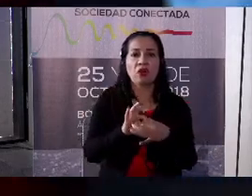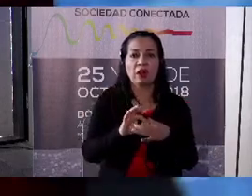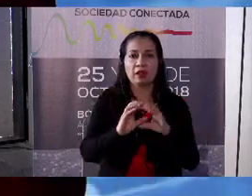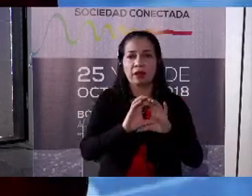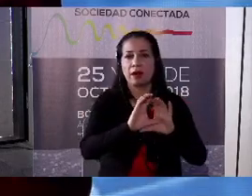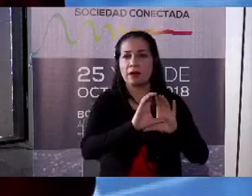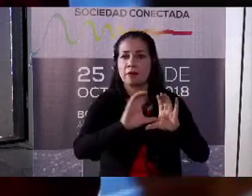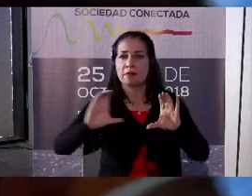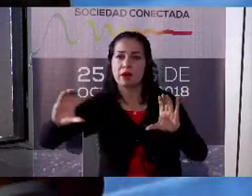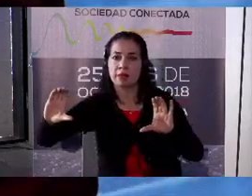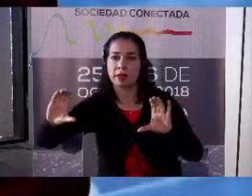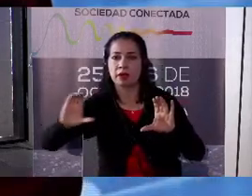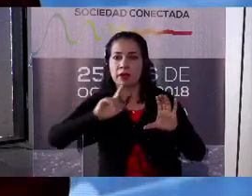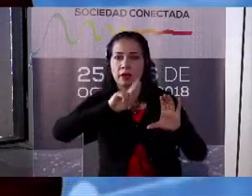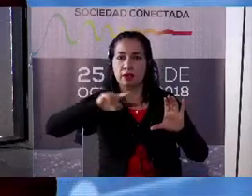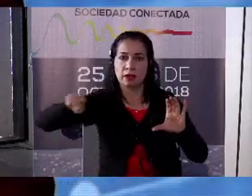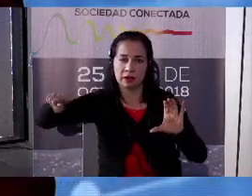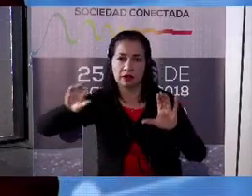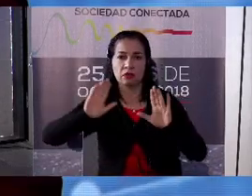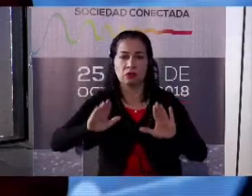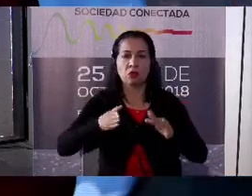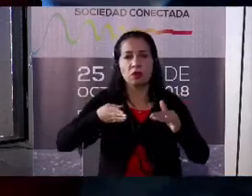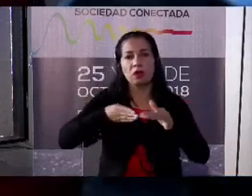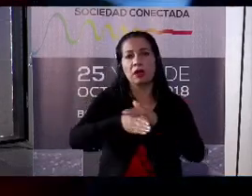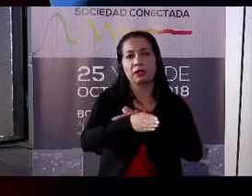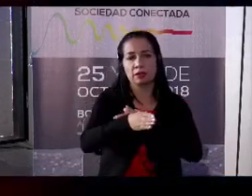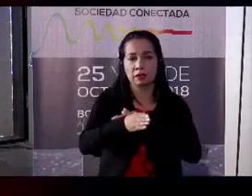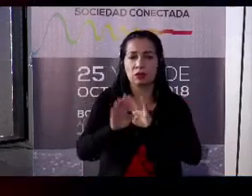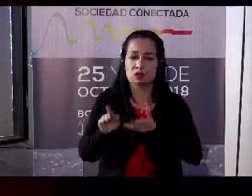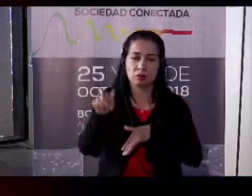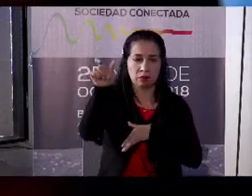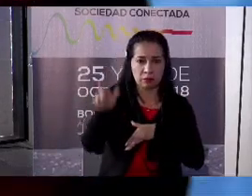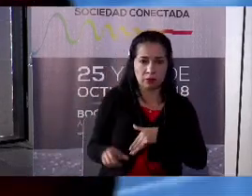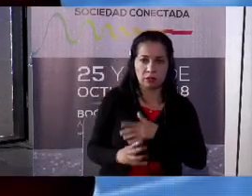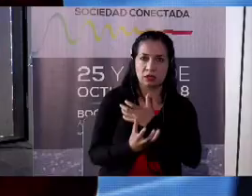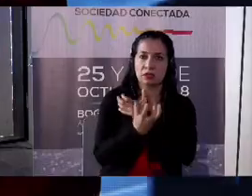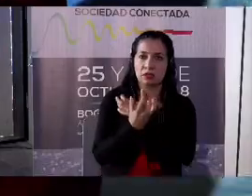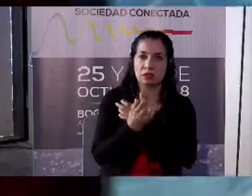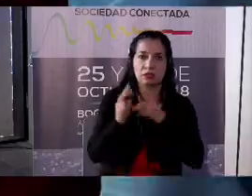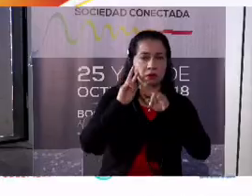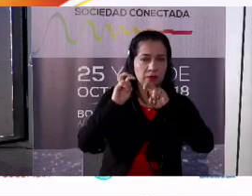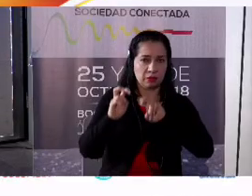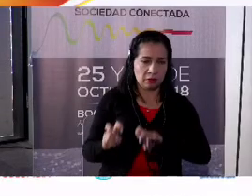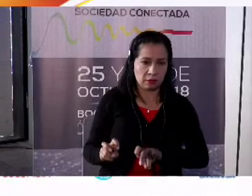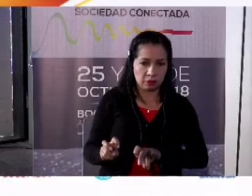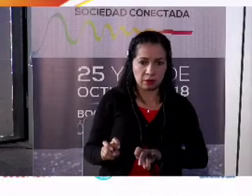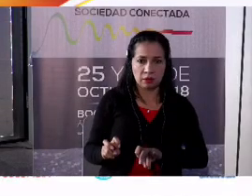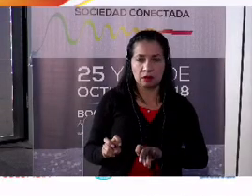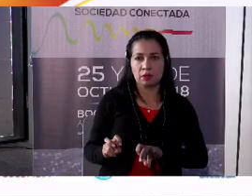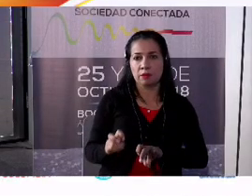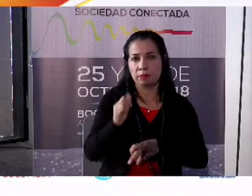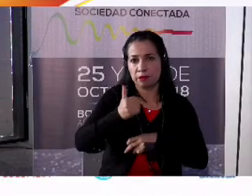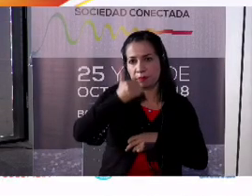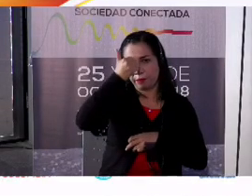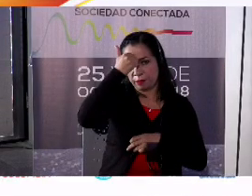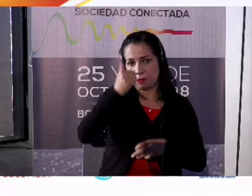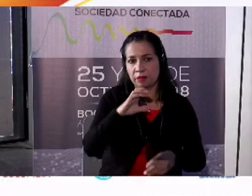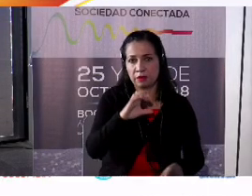asequible el doctor mercuria es científico investigador principal de